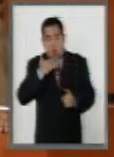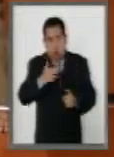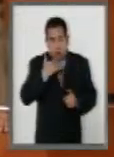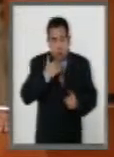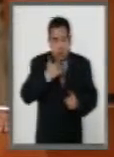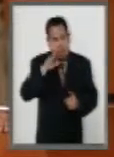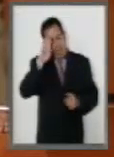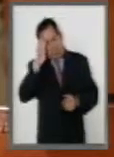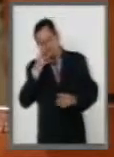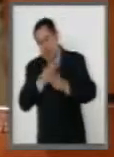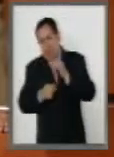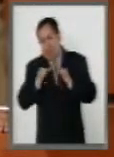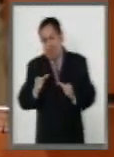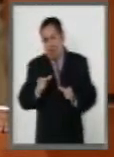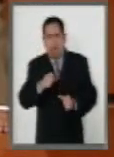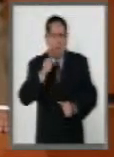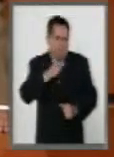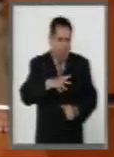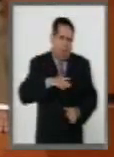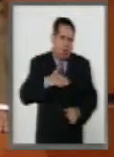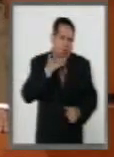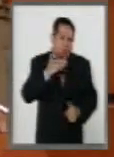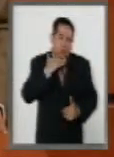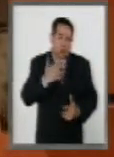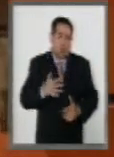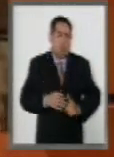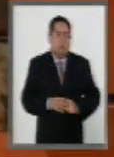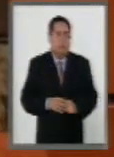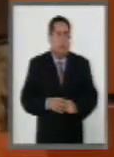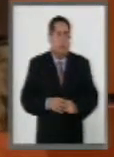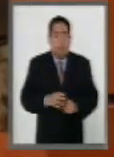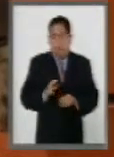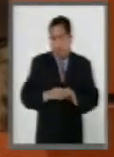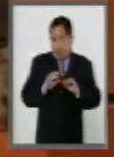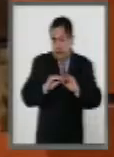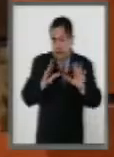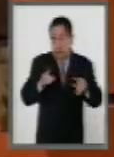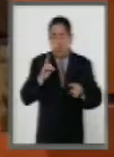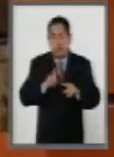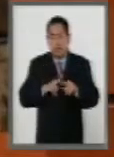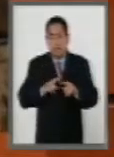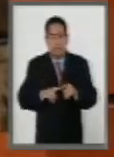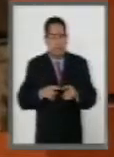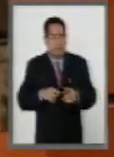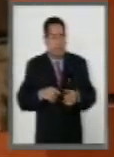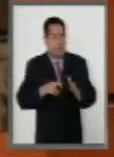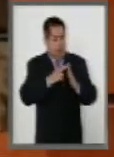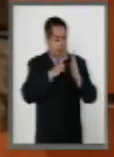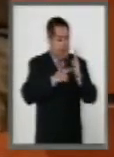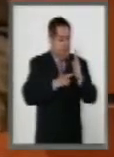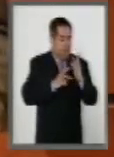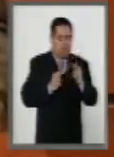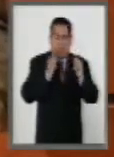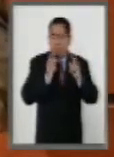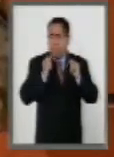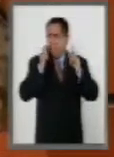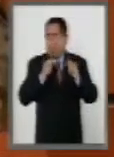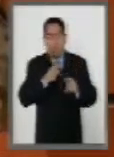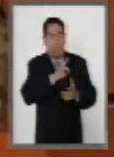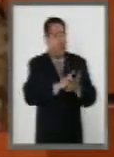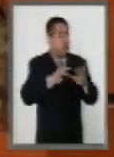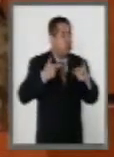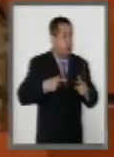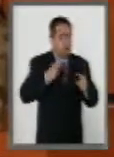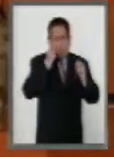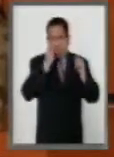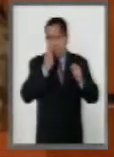fugado. Tiene el problema gravísimo de la violación sistemática de los derechos humanos de los